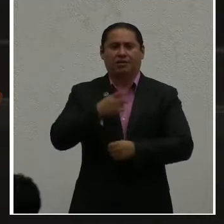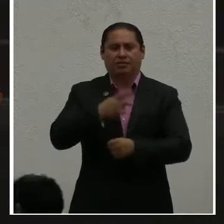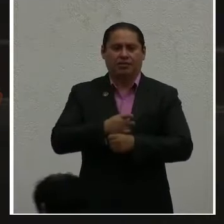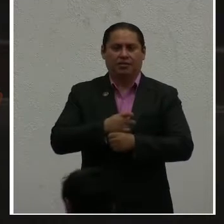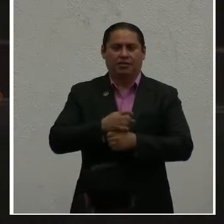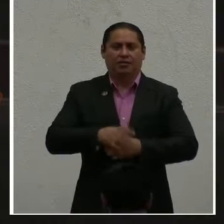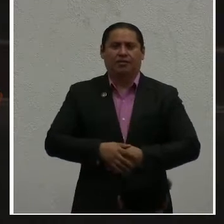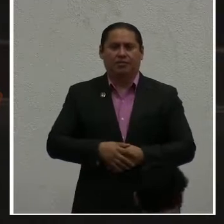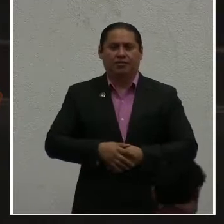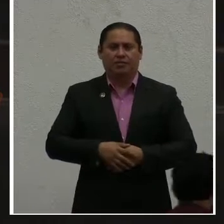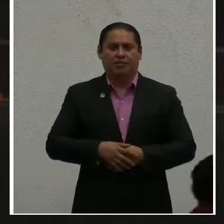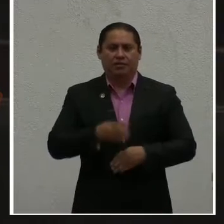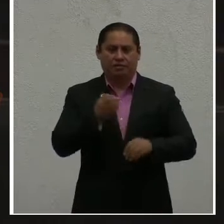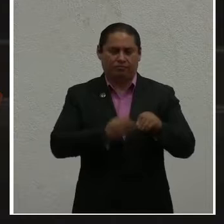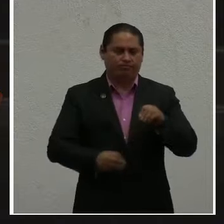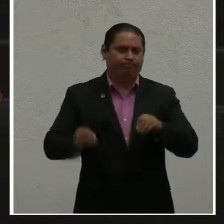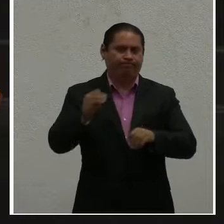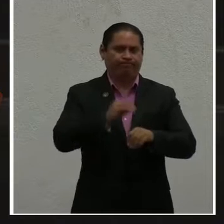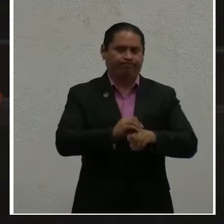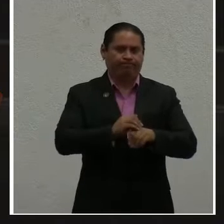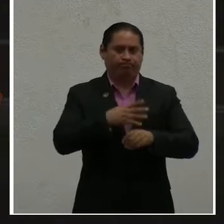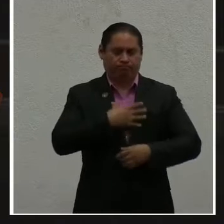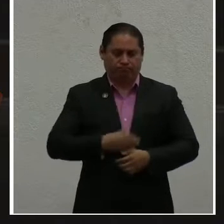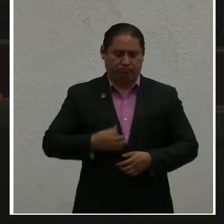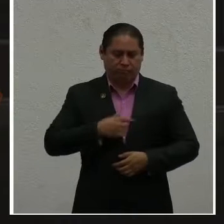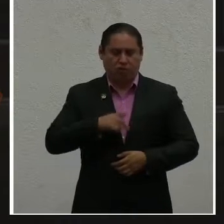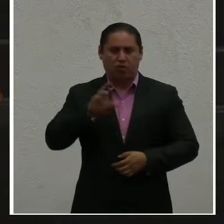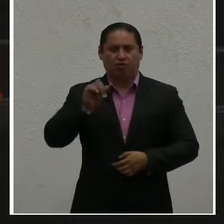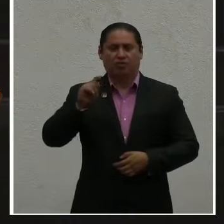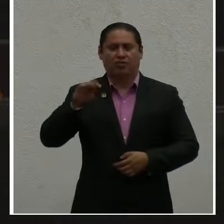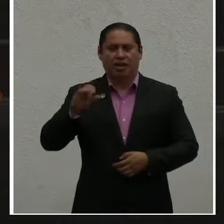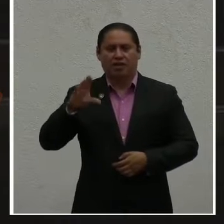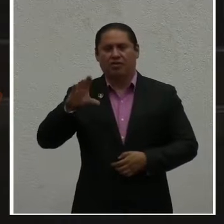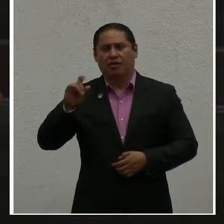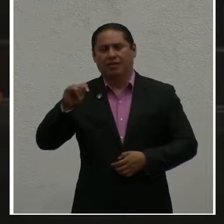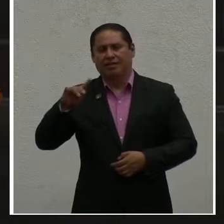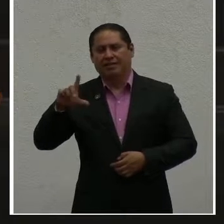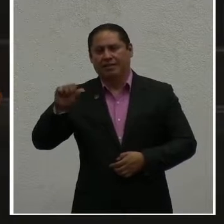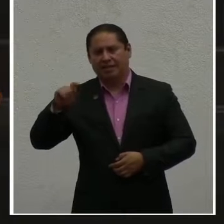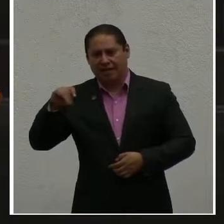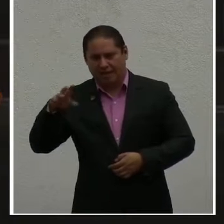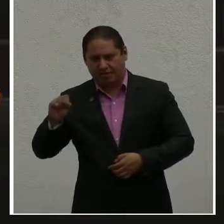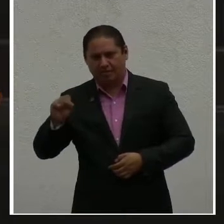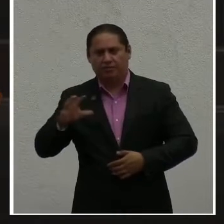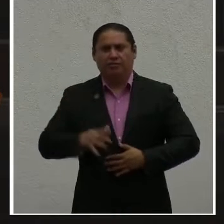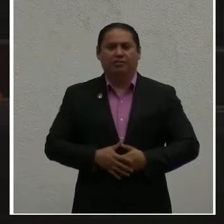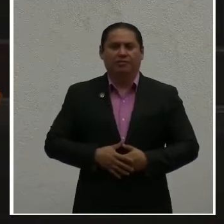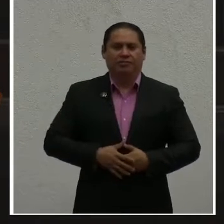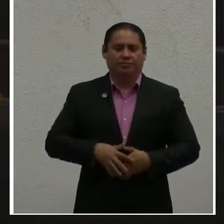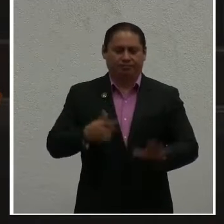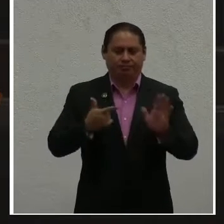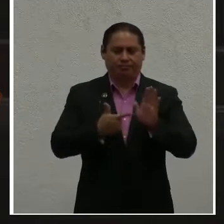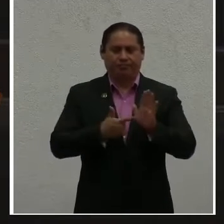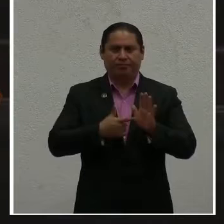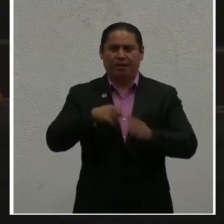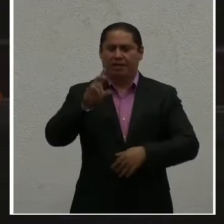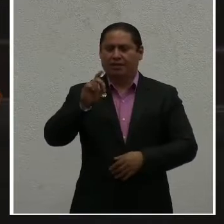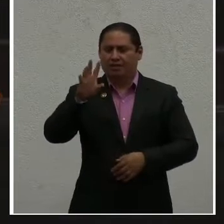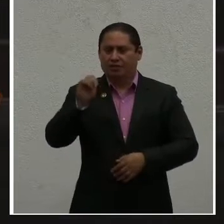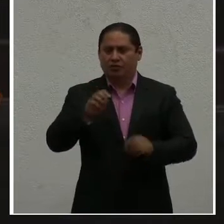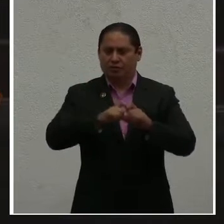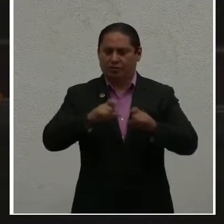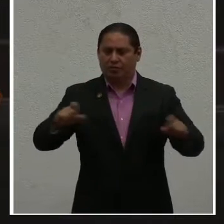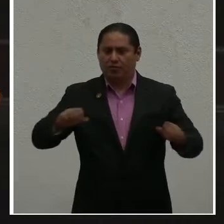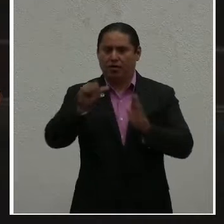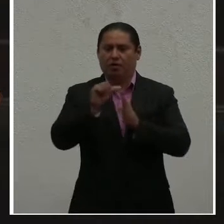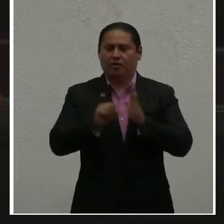se instituye la Medalla Rosario Castellanos, con fundamento en la fracción 39 de los